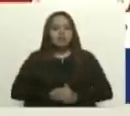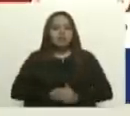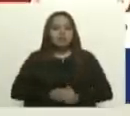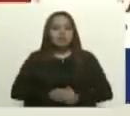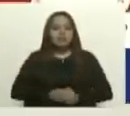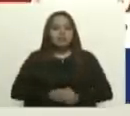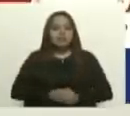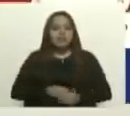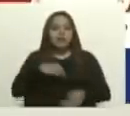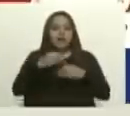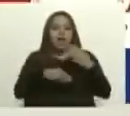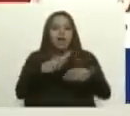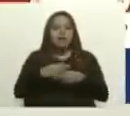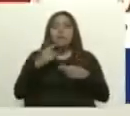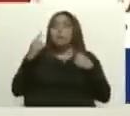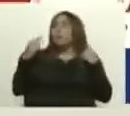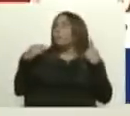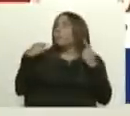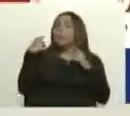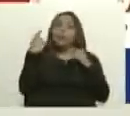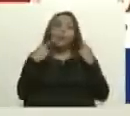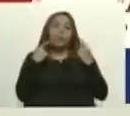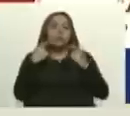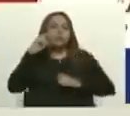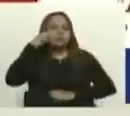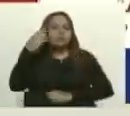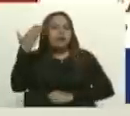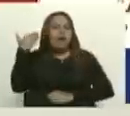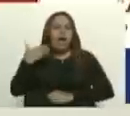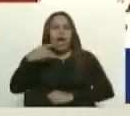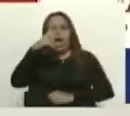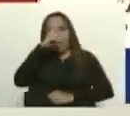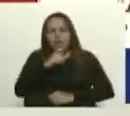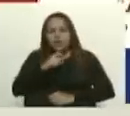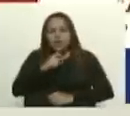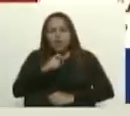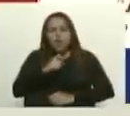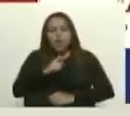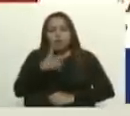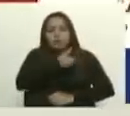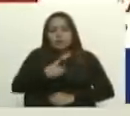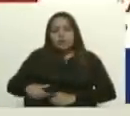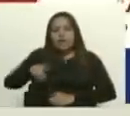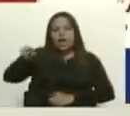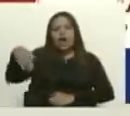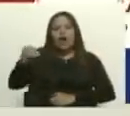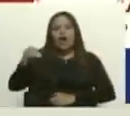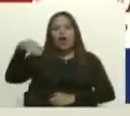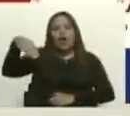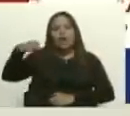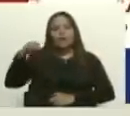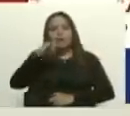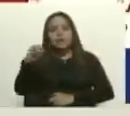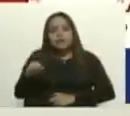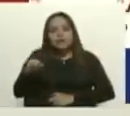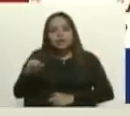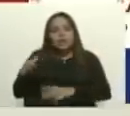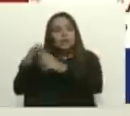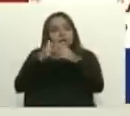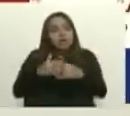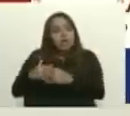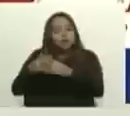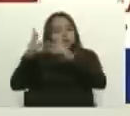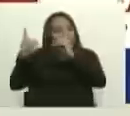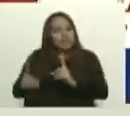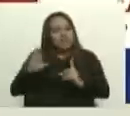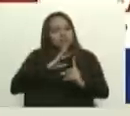Hacerse los locos. A volver a los años de Juan Vicente Gómez. Donde Estados Unidos hacía aquí en Venezuela lo